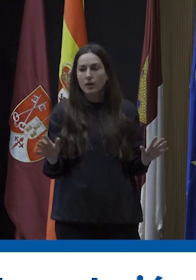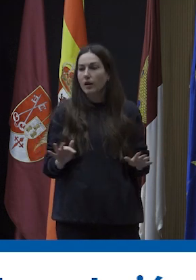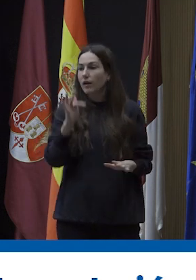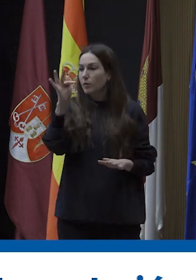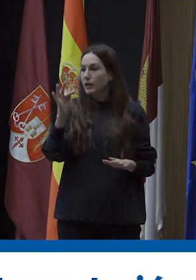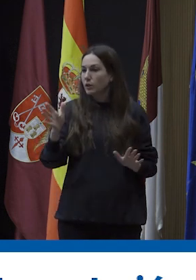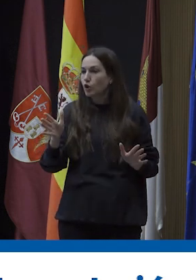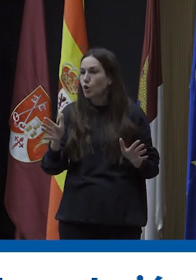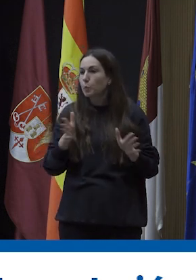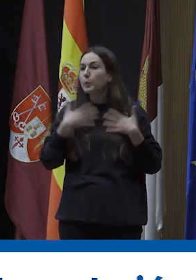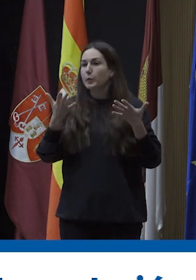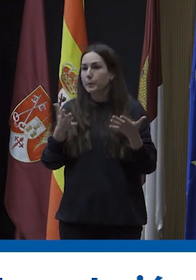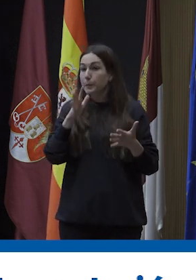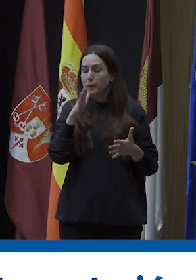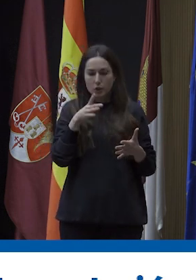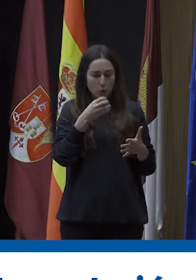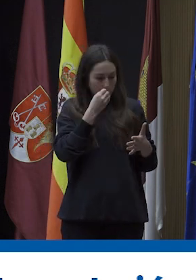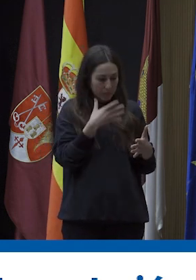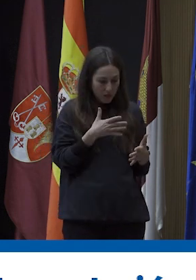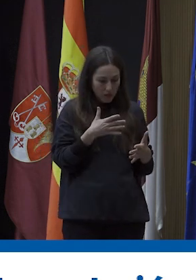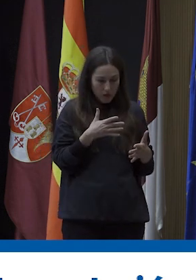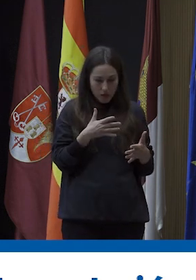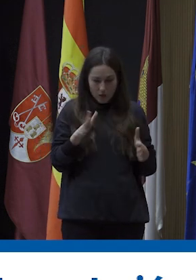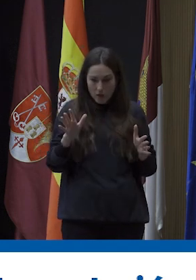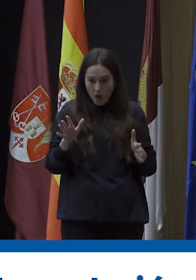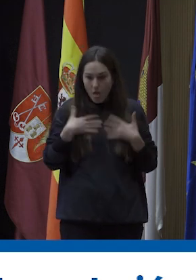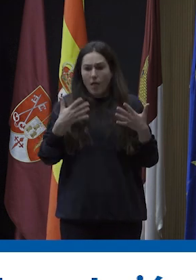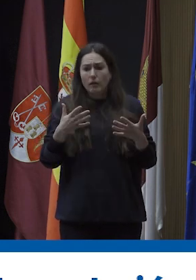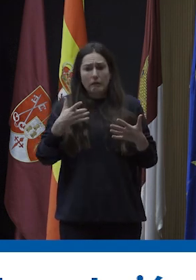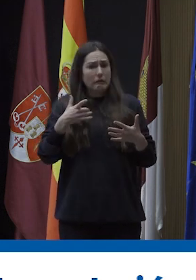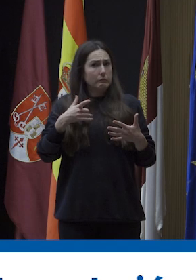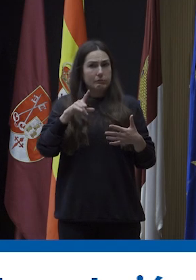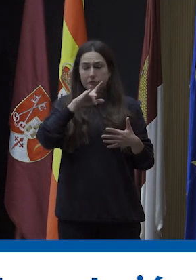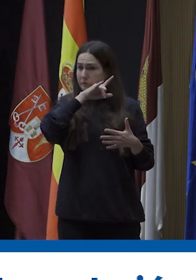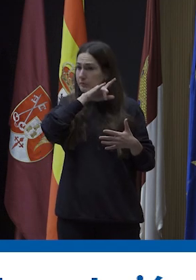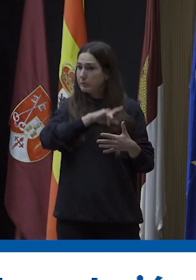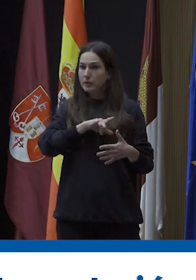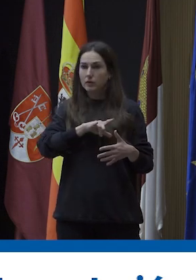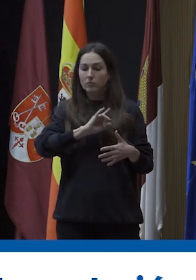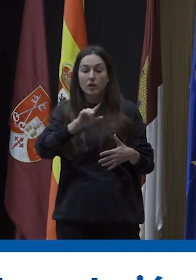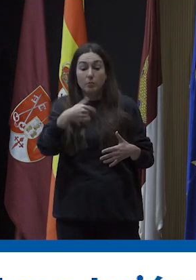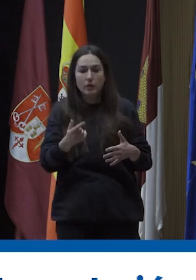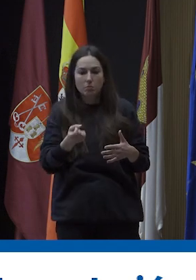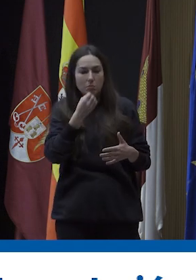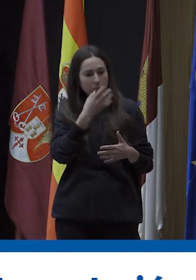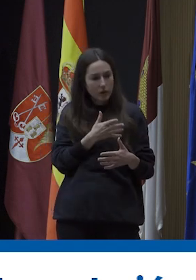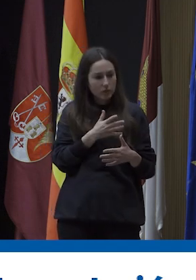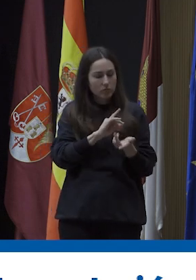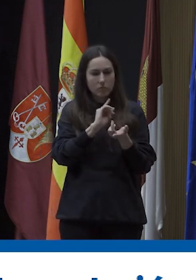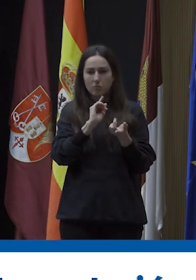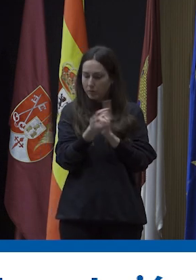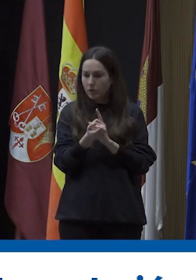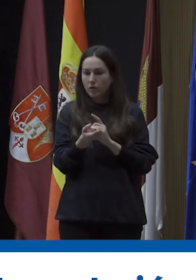paciente está bien y de repente se encuentra fatal. Y momentos después puede ser que se encuentre otra vez bien. O sea que es un cambio muy